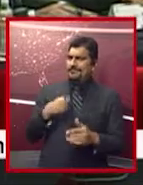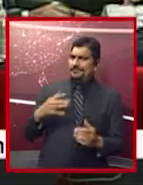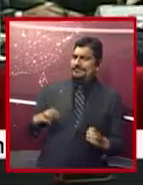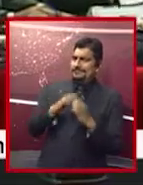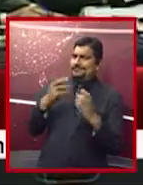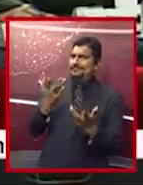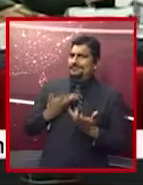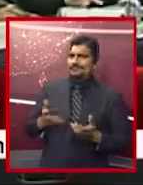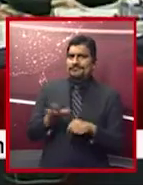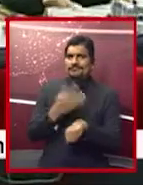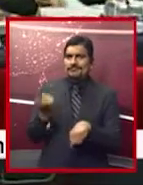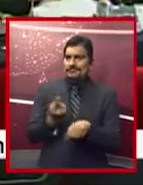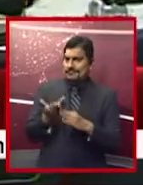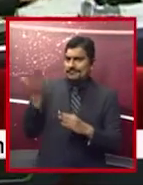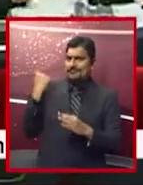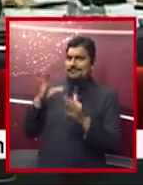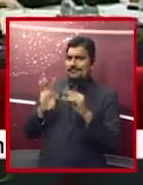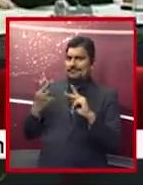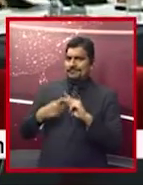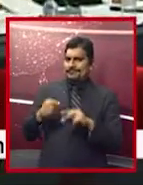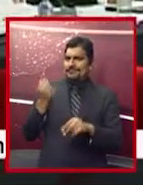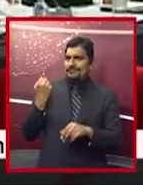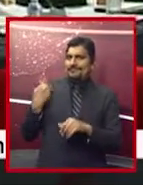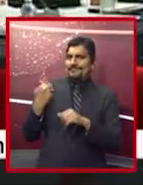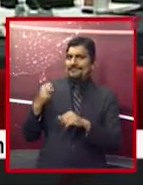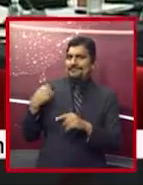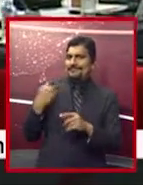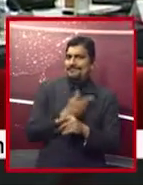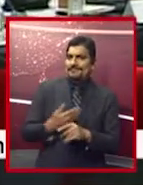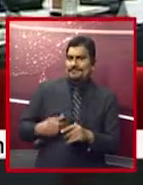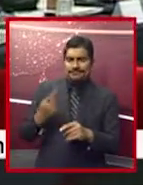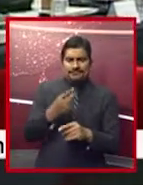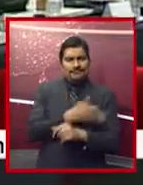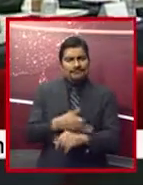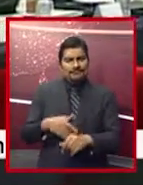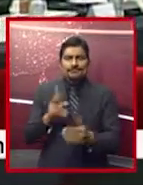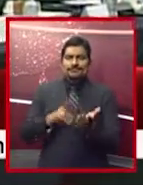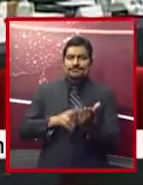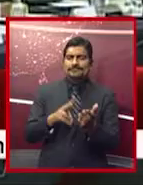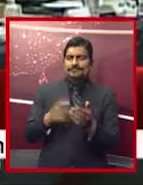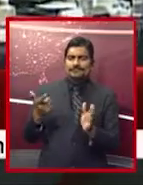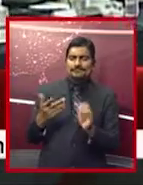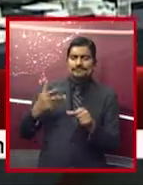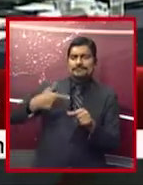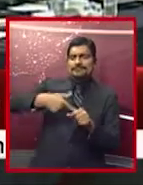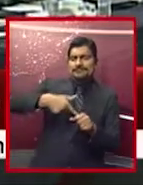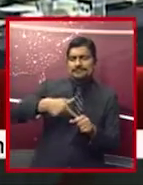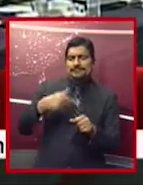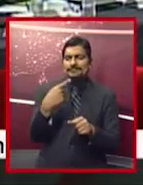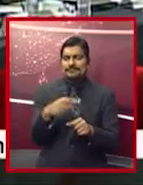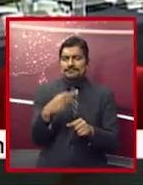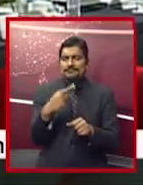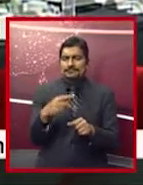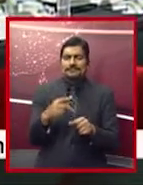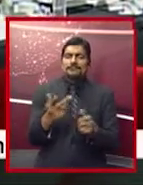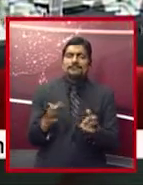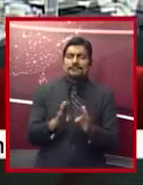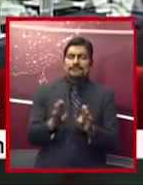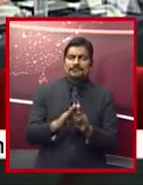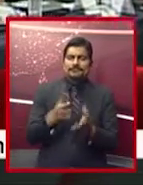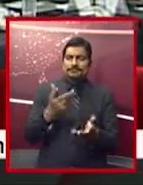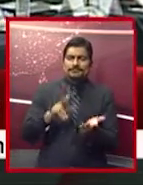alarma, ya que al principio de este sexenio a una familia le costaba llenar en promedio su tanque